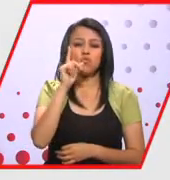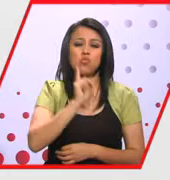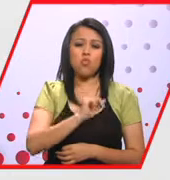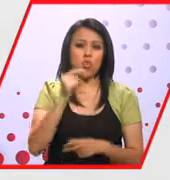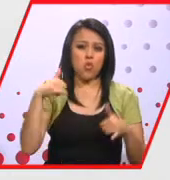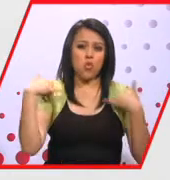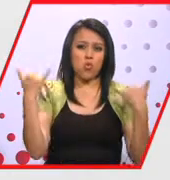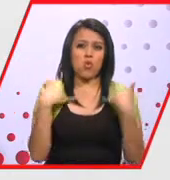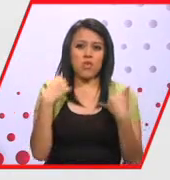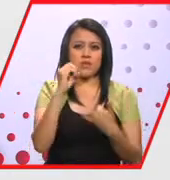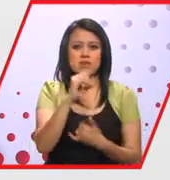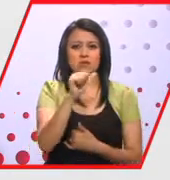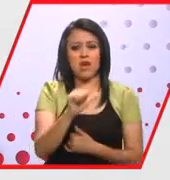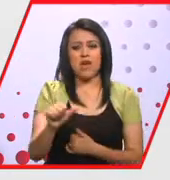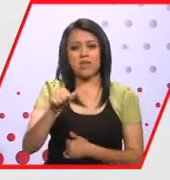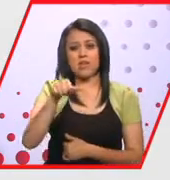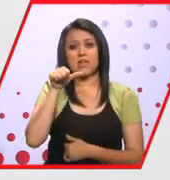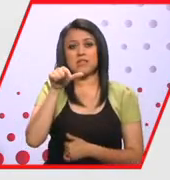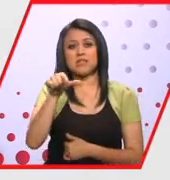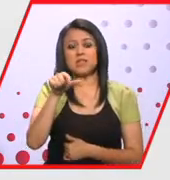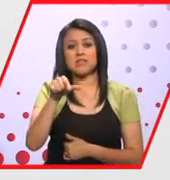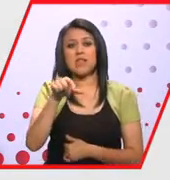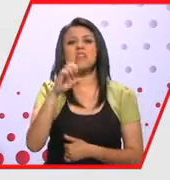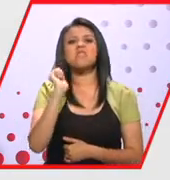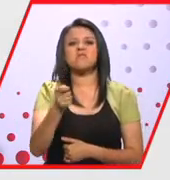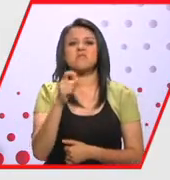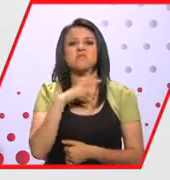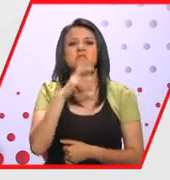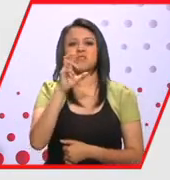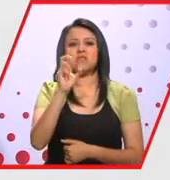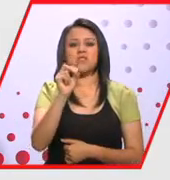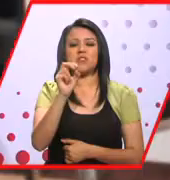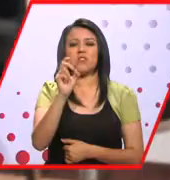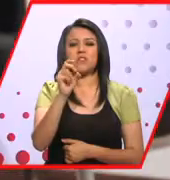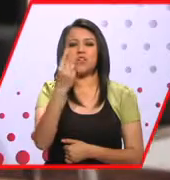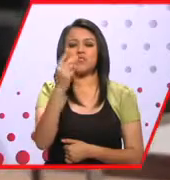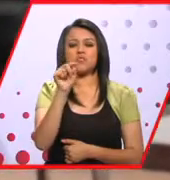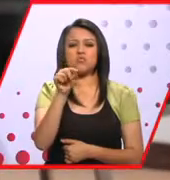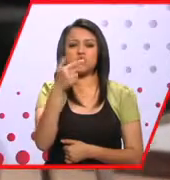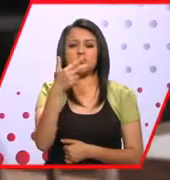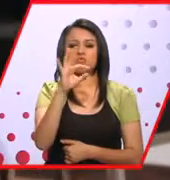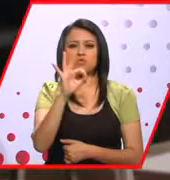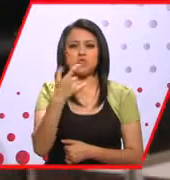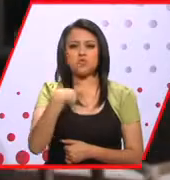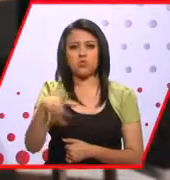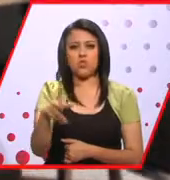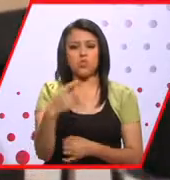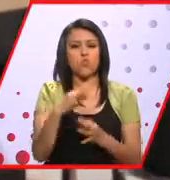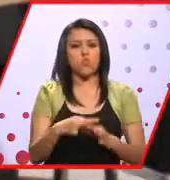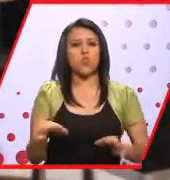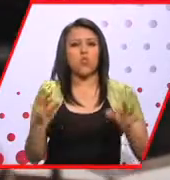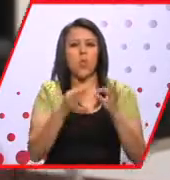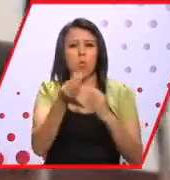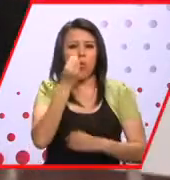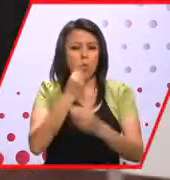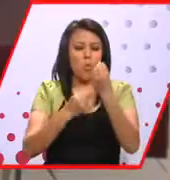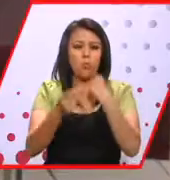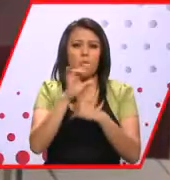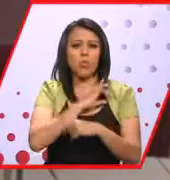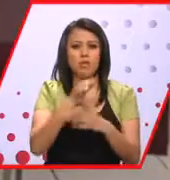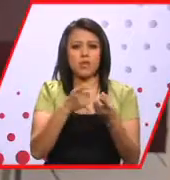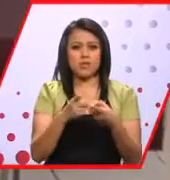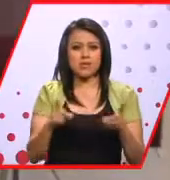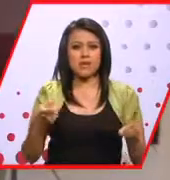a 17 años de edad, esto es el 32.8% de la población. La alimentación es necesaria para el desarrollo de los niños.